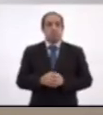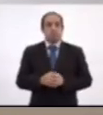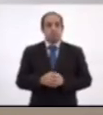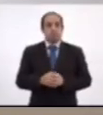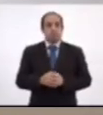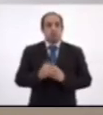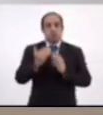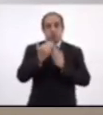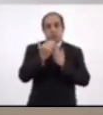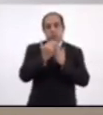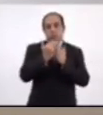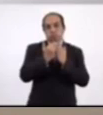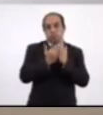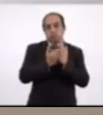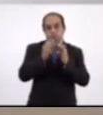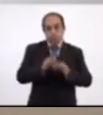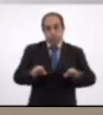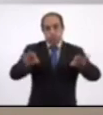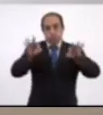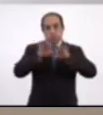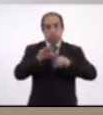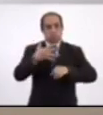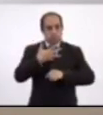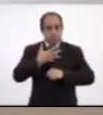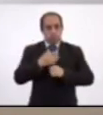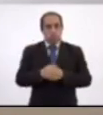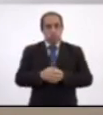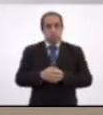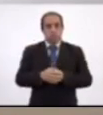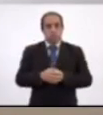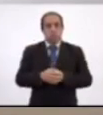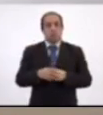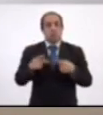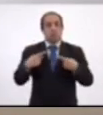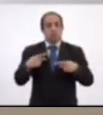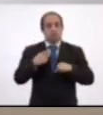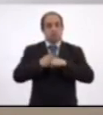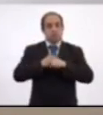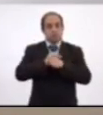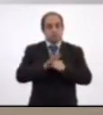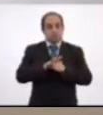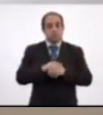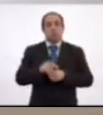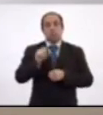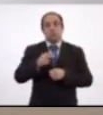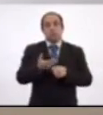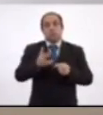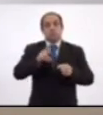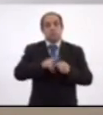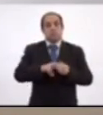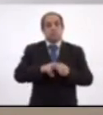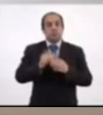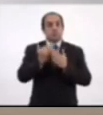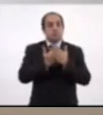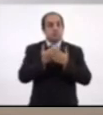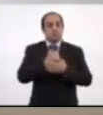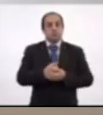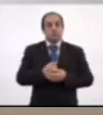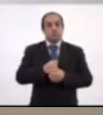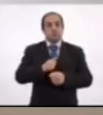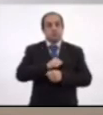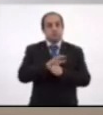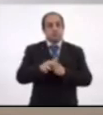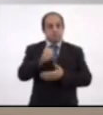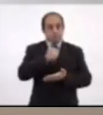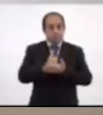a la disminución tan importante que hemos tenido de los casos de COVID y hospitalizaciones de COVID en la ciudad. Entonces, si